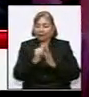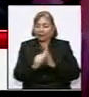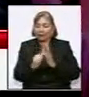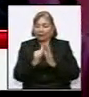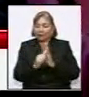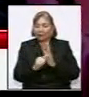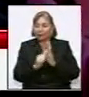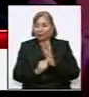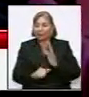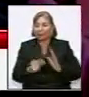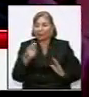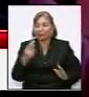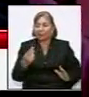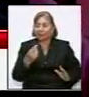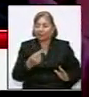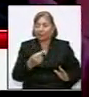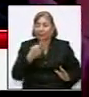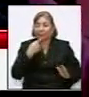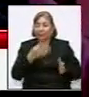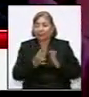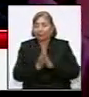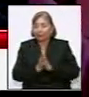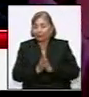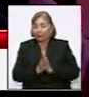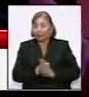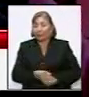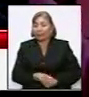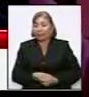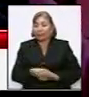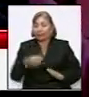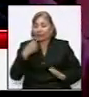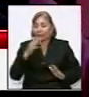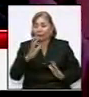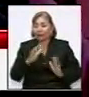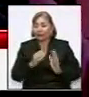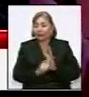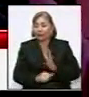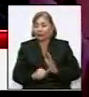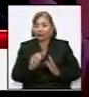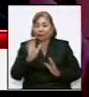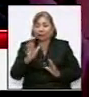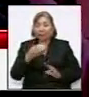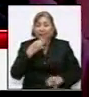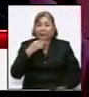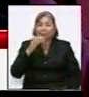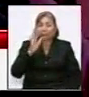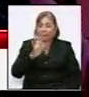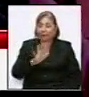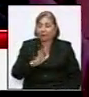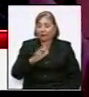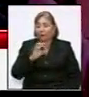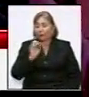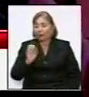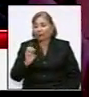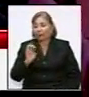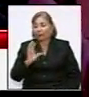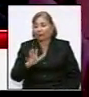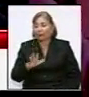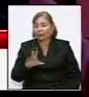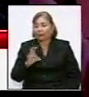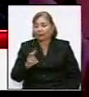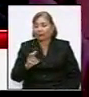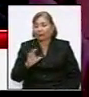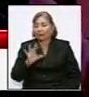cada uno de los congresistas también solicita dos menciones en su caso de usted era el artículo 5 inciso 3 el